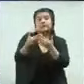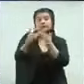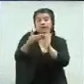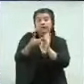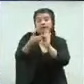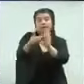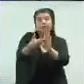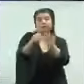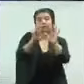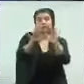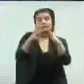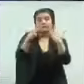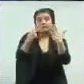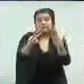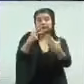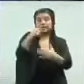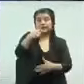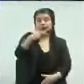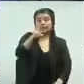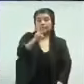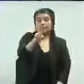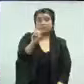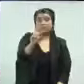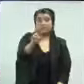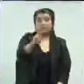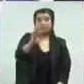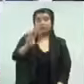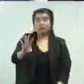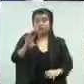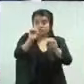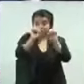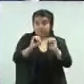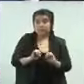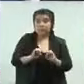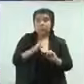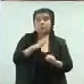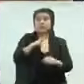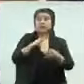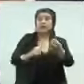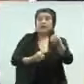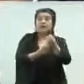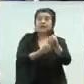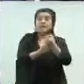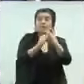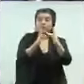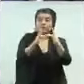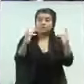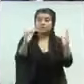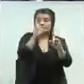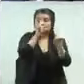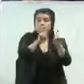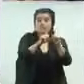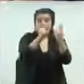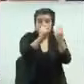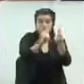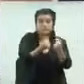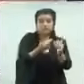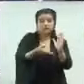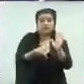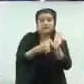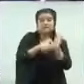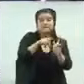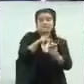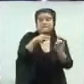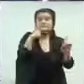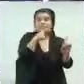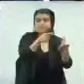decreto 17-2024 es que se hizo posible la intervención en ese puente y esos fondos se han programado por ese fin. Entonces